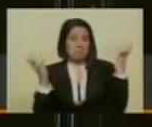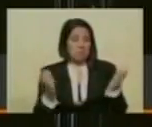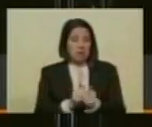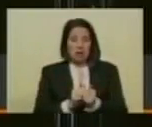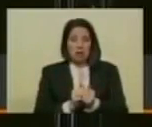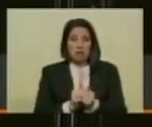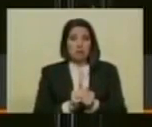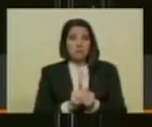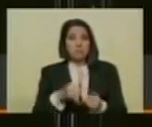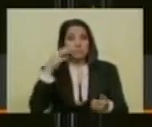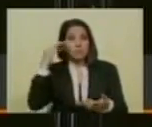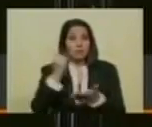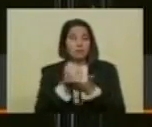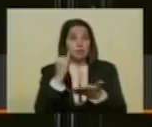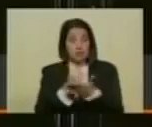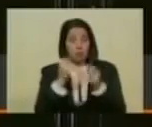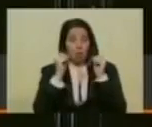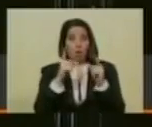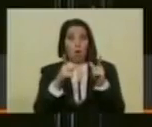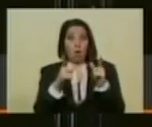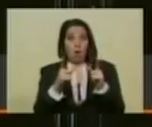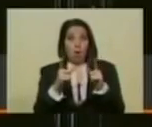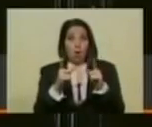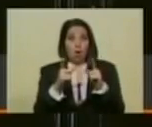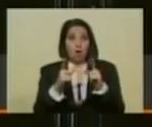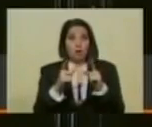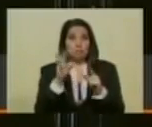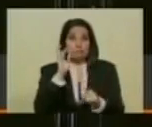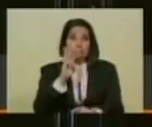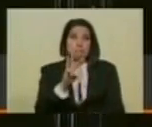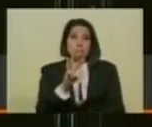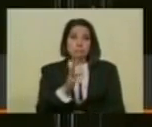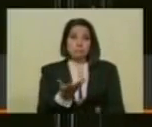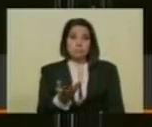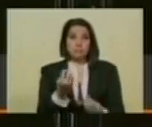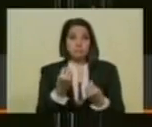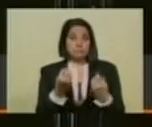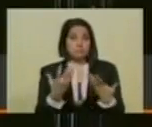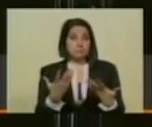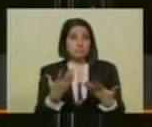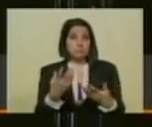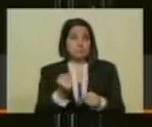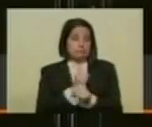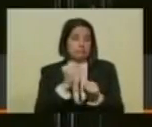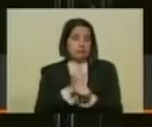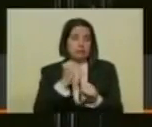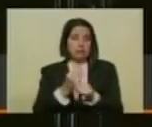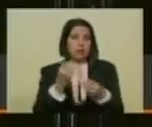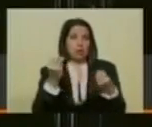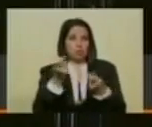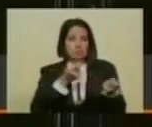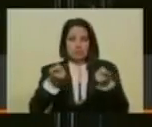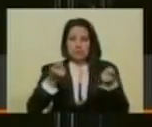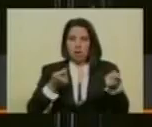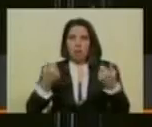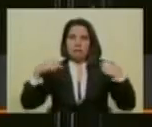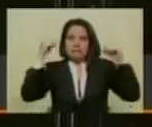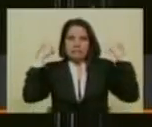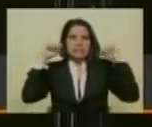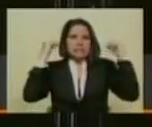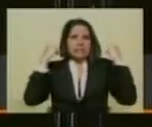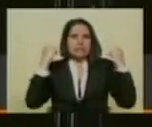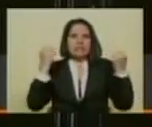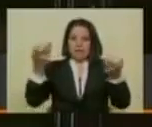Hay testimonios impactantes ya de cómo actuaban, cómo los entrenaron, cómo los